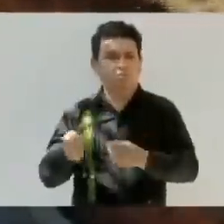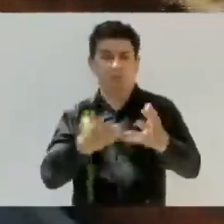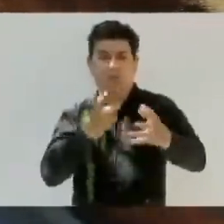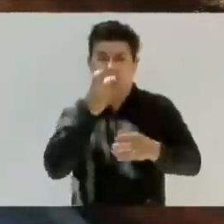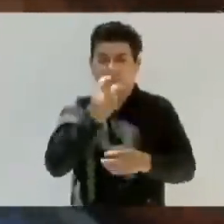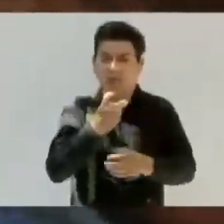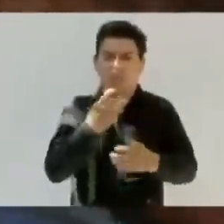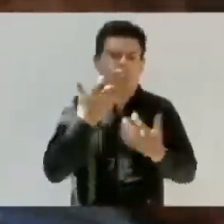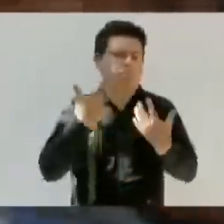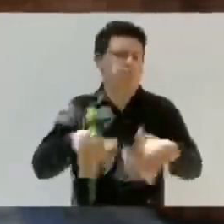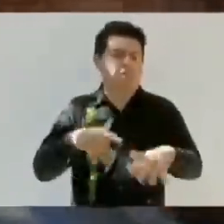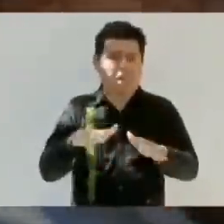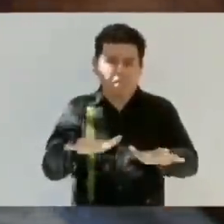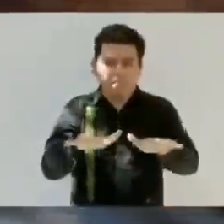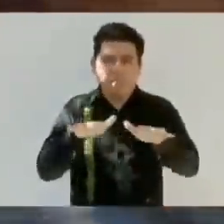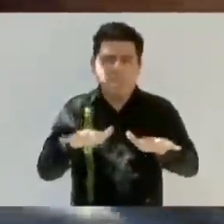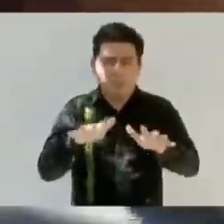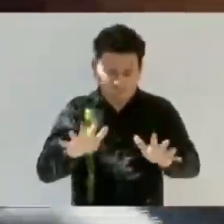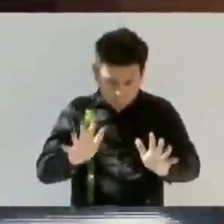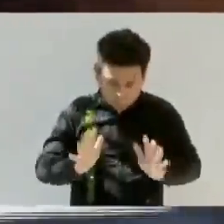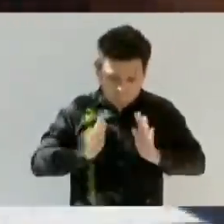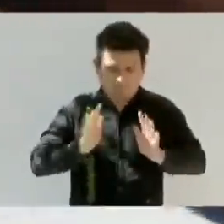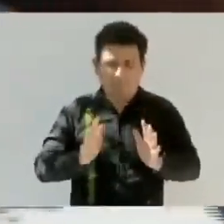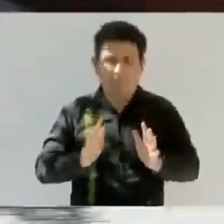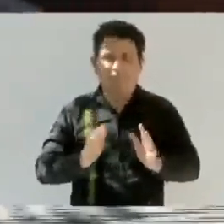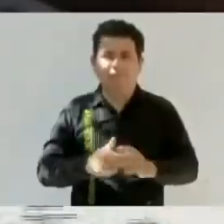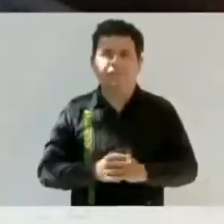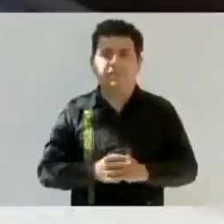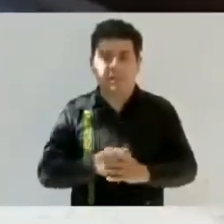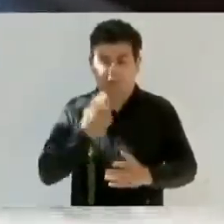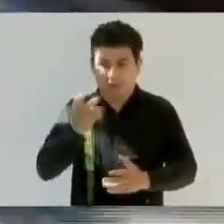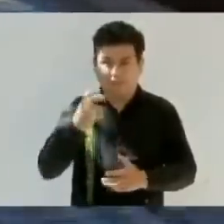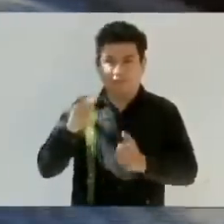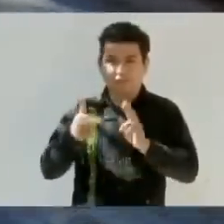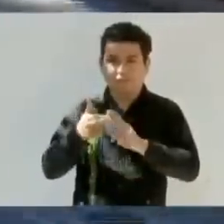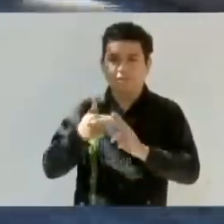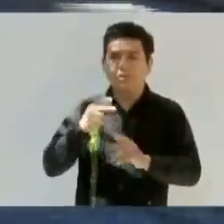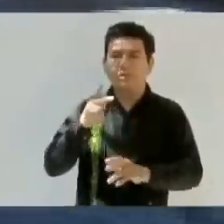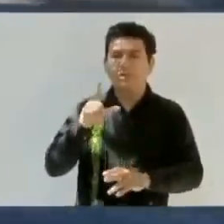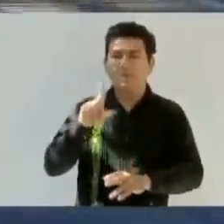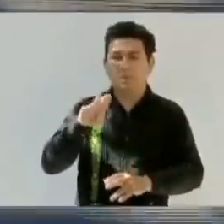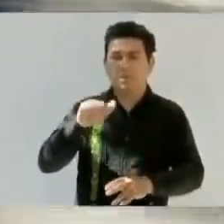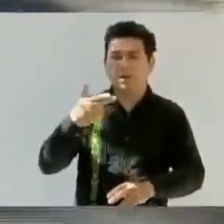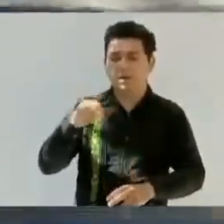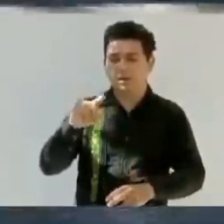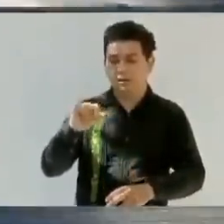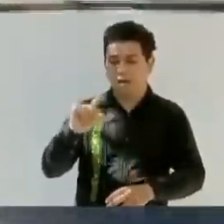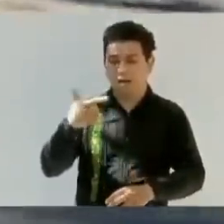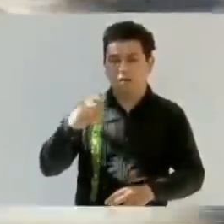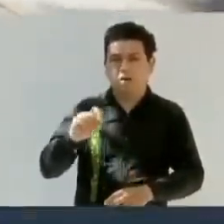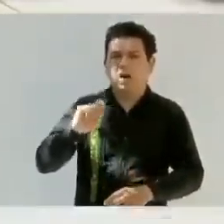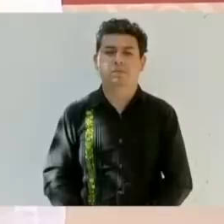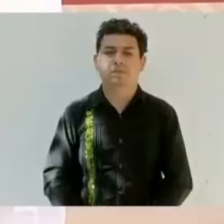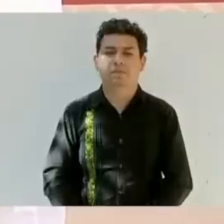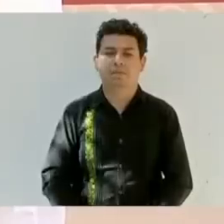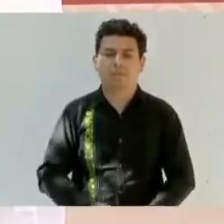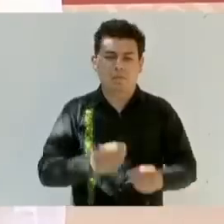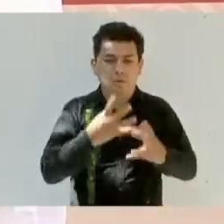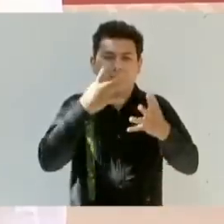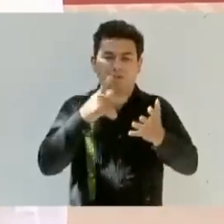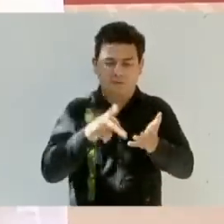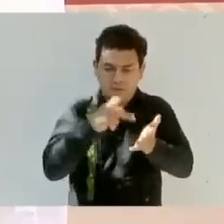más relevante es que si se suma el número de